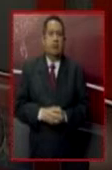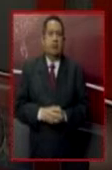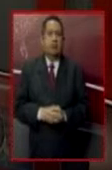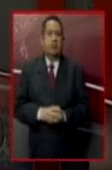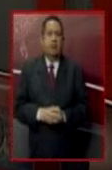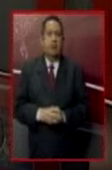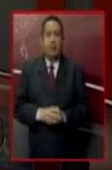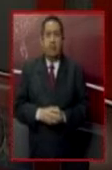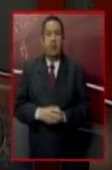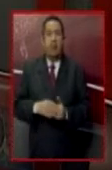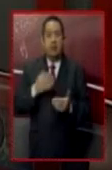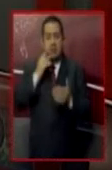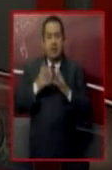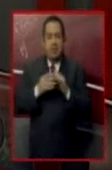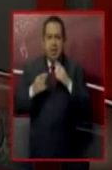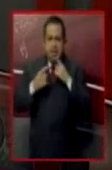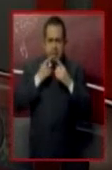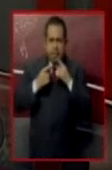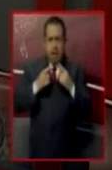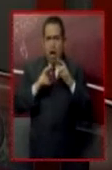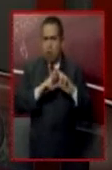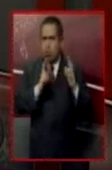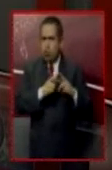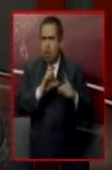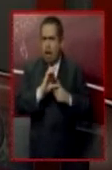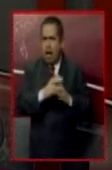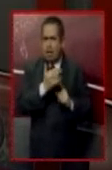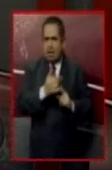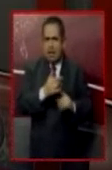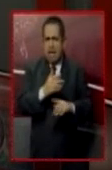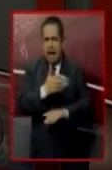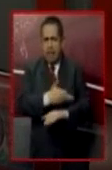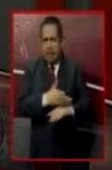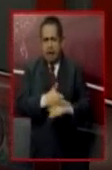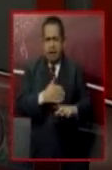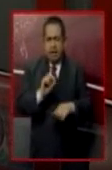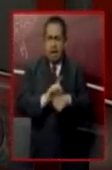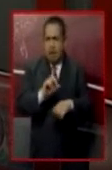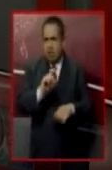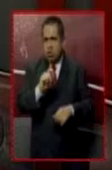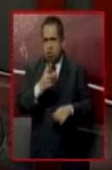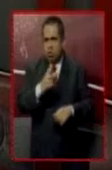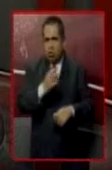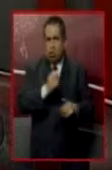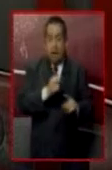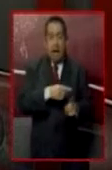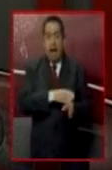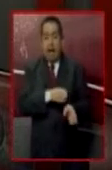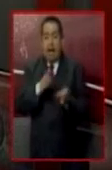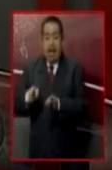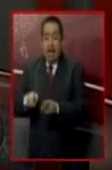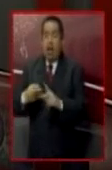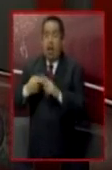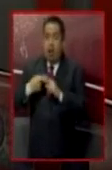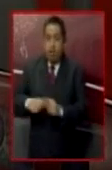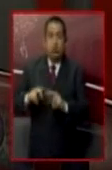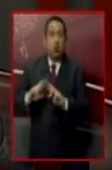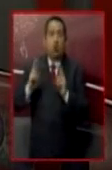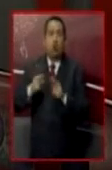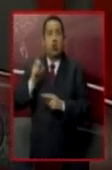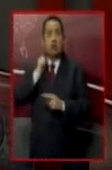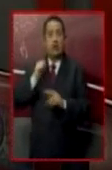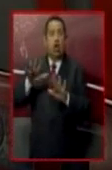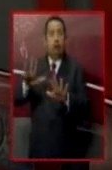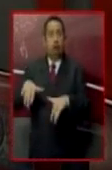Bueno, y mientras estaba desarrollándose esta reunión de la Comisión de Hacienda un poco tarde, este 28 de octubre, arrancó la sesión del Pleno del Senado de la